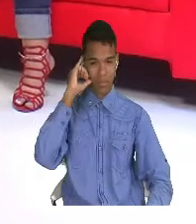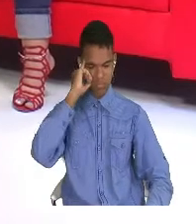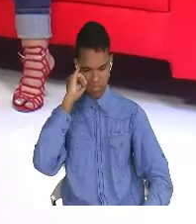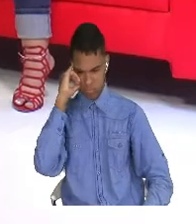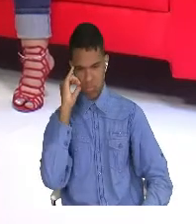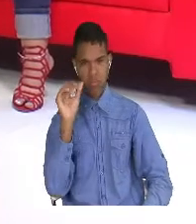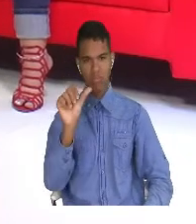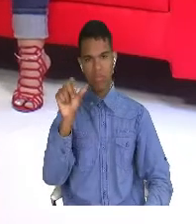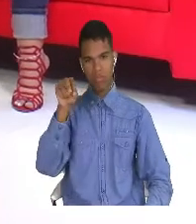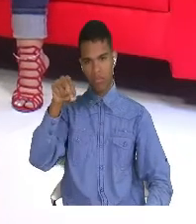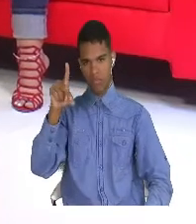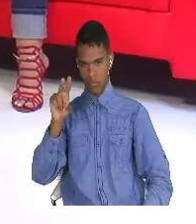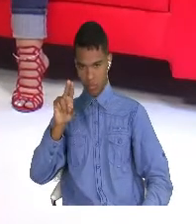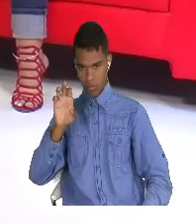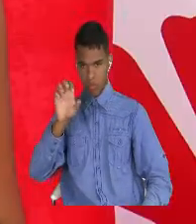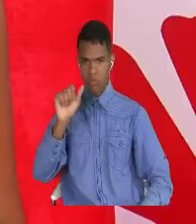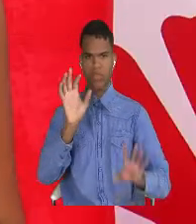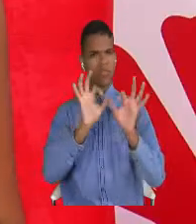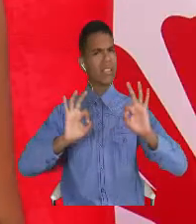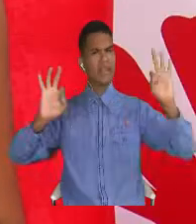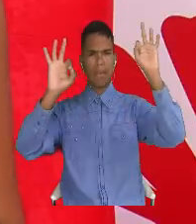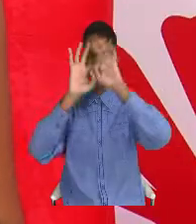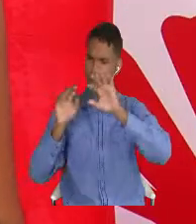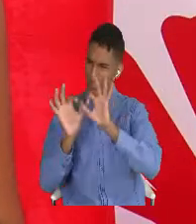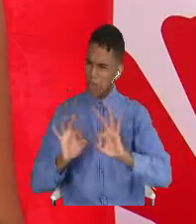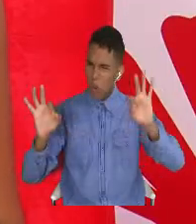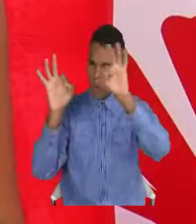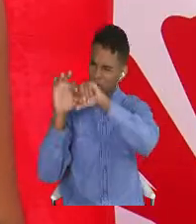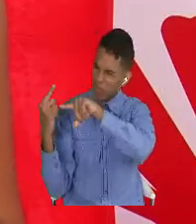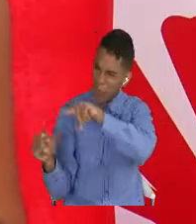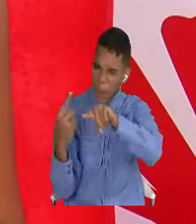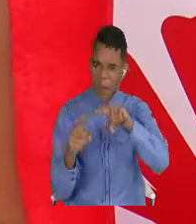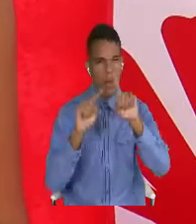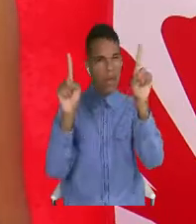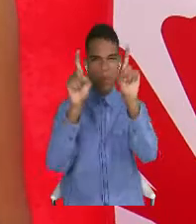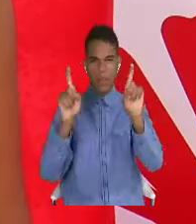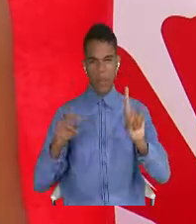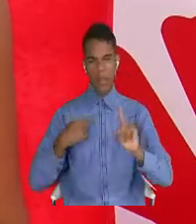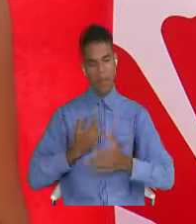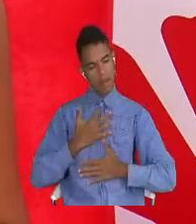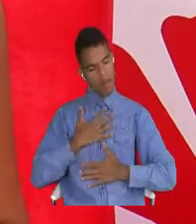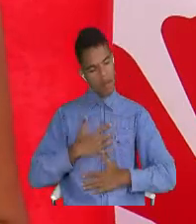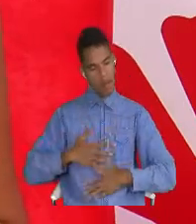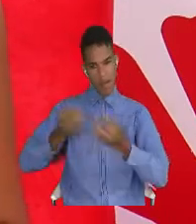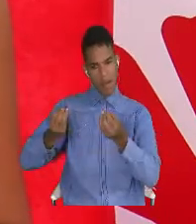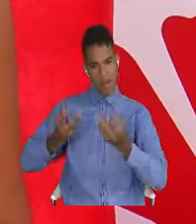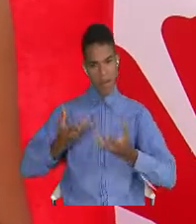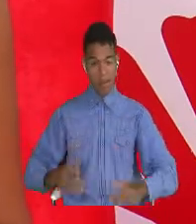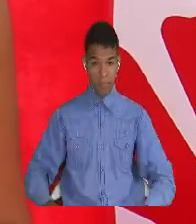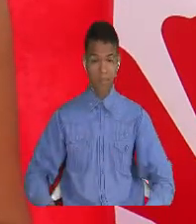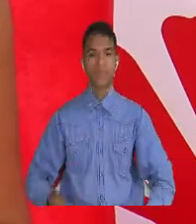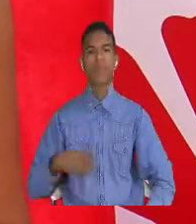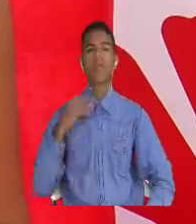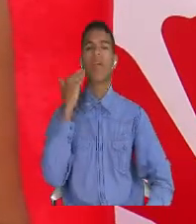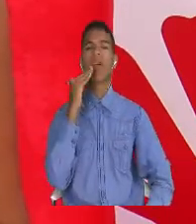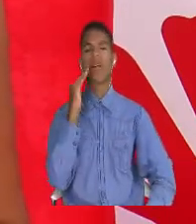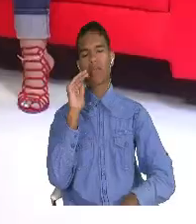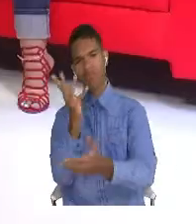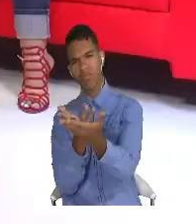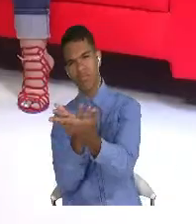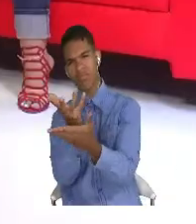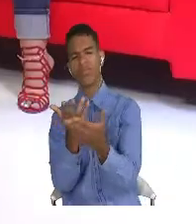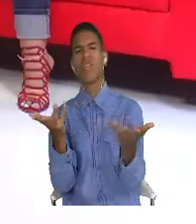trae unos temas muy importantes para que podamos llevar nuestra vida tranquila. Bueno, Cintia, quiero que le comentes a nuestros televidentes a